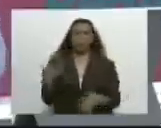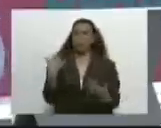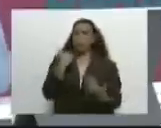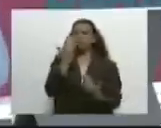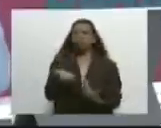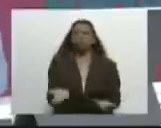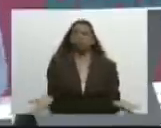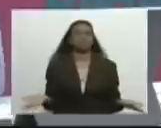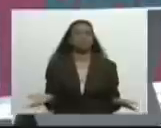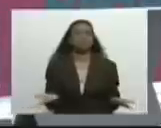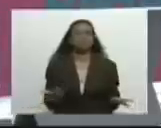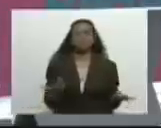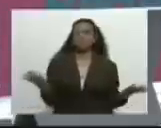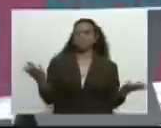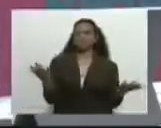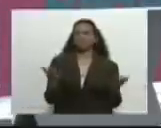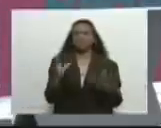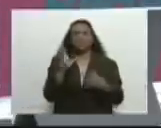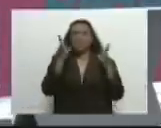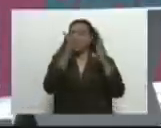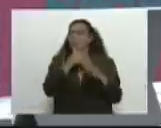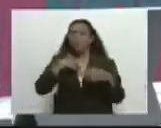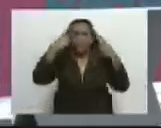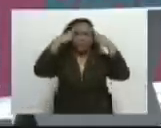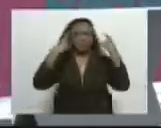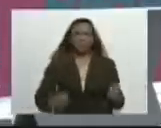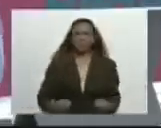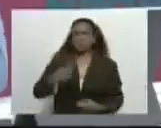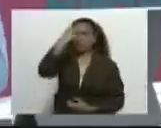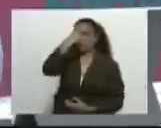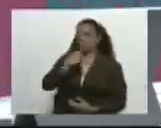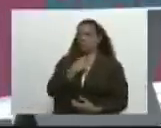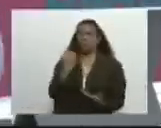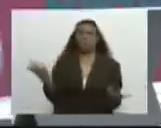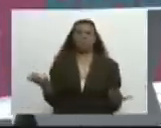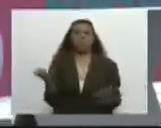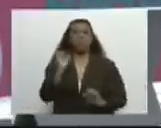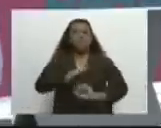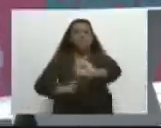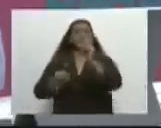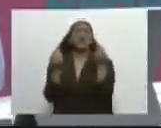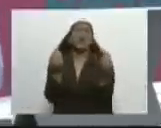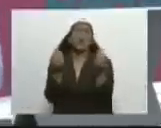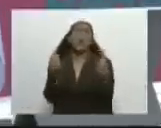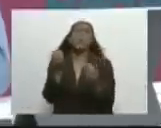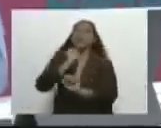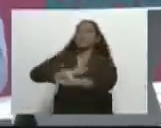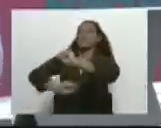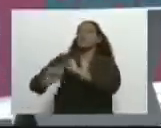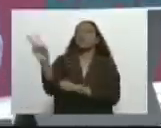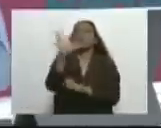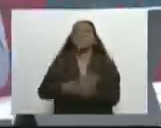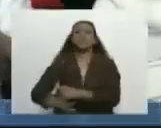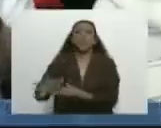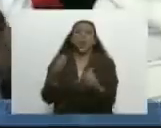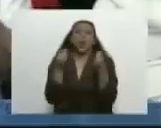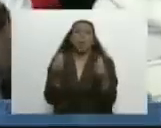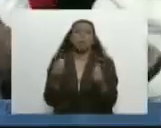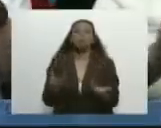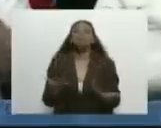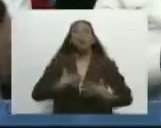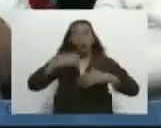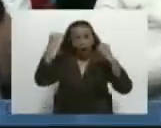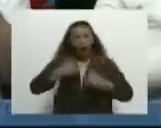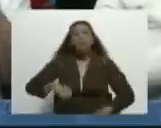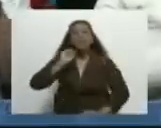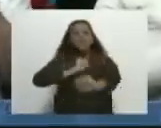el profesionalismo. ¿Ah? Salgo en defensa de nuestra Fuerza Armada Nacional Bolivariana, de nuestra aviación militar